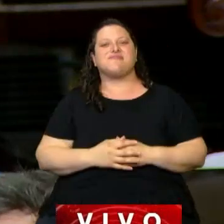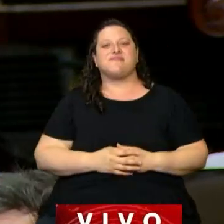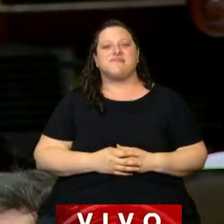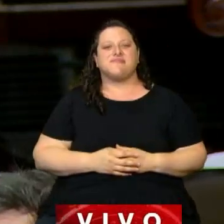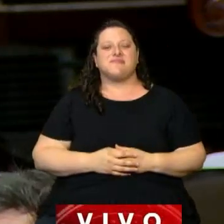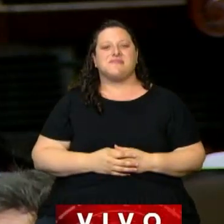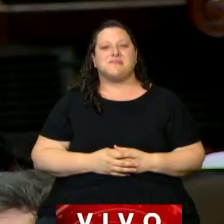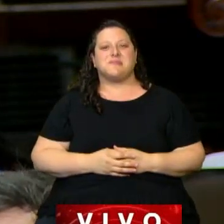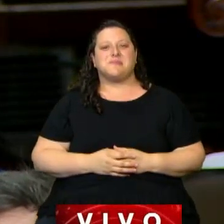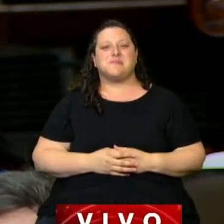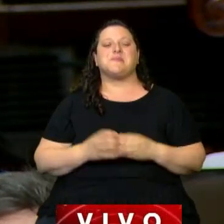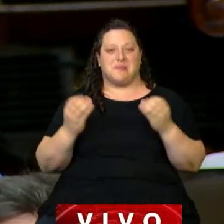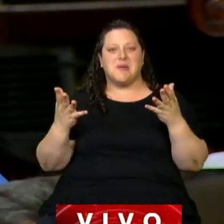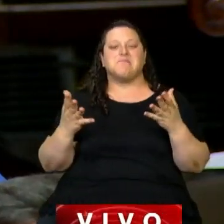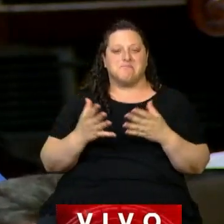Bien.